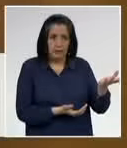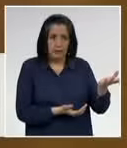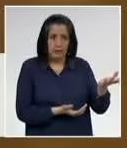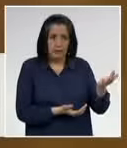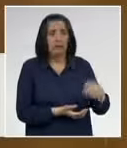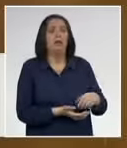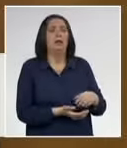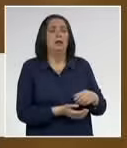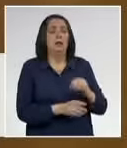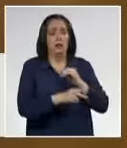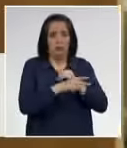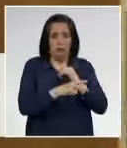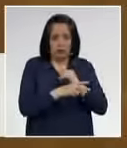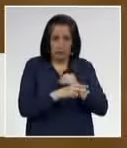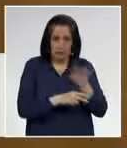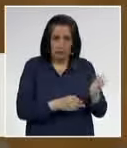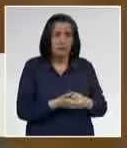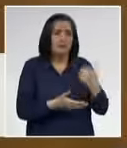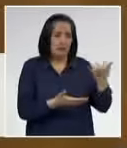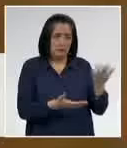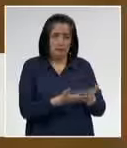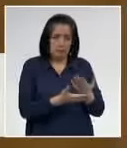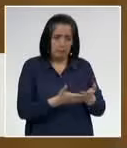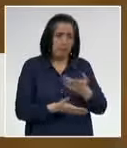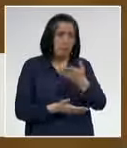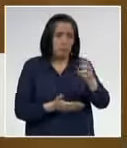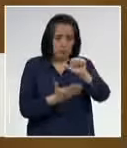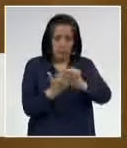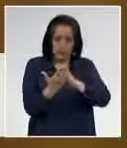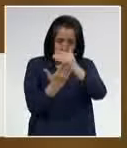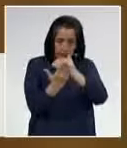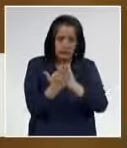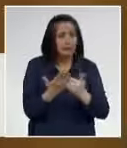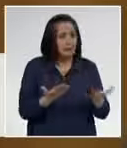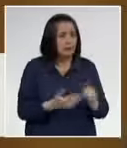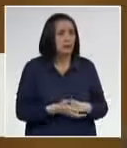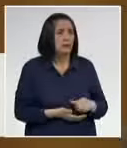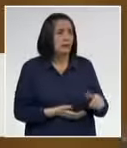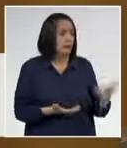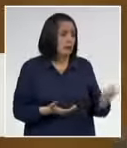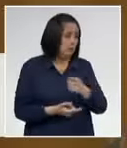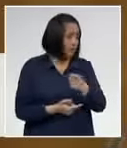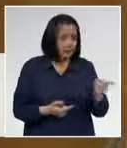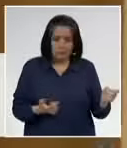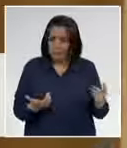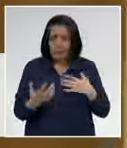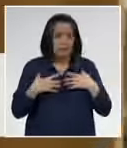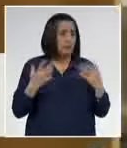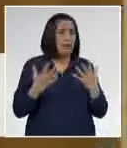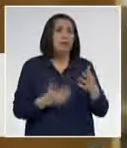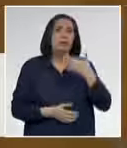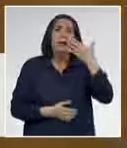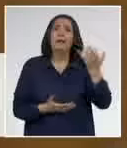Humala, que fueron certificados por sus propias agendas de puño y letra. Lo que los desespera es, ¿y Alan